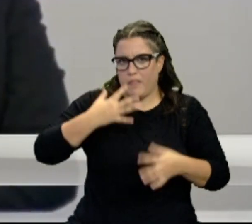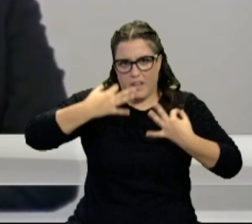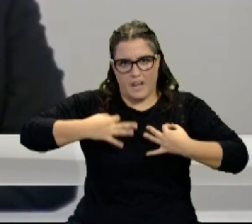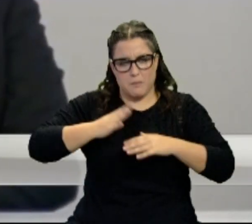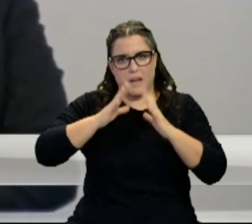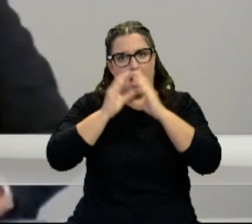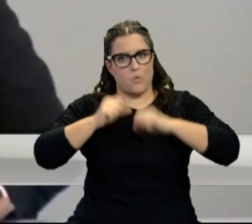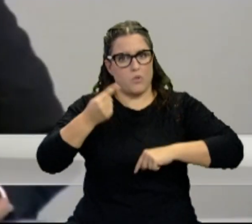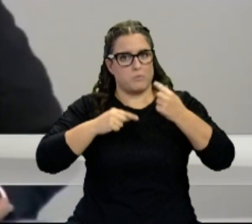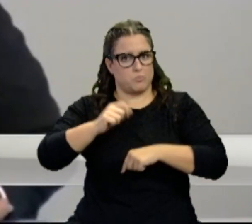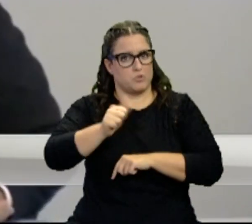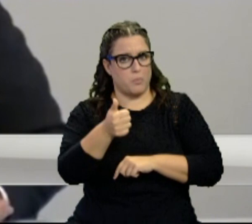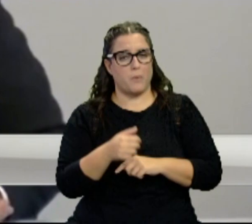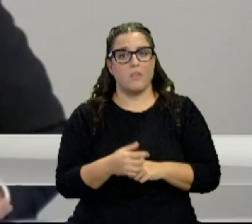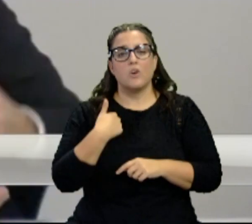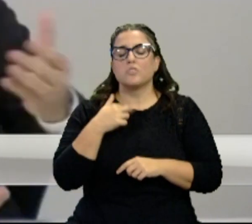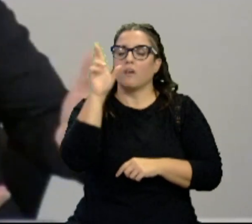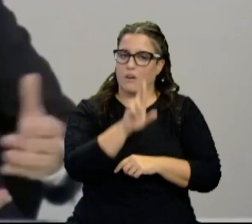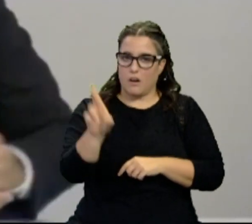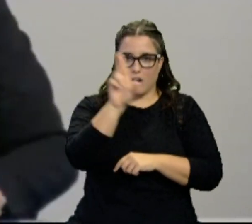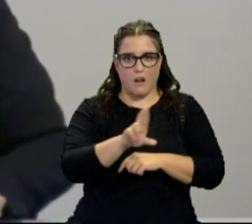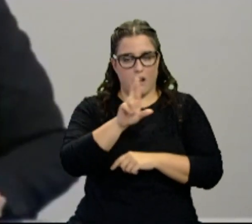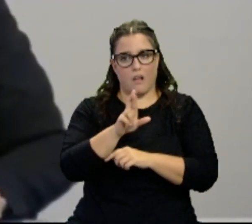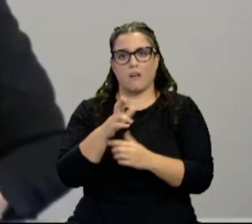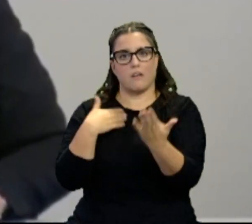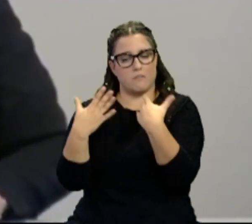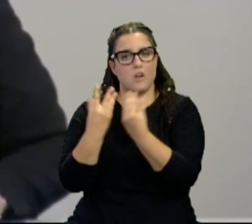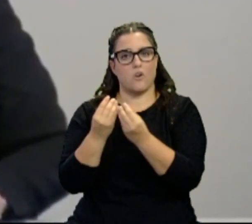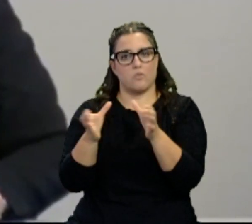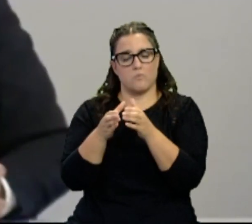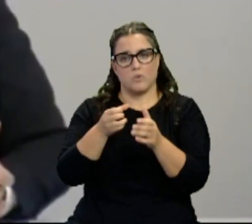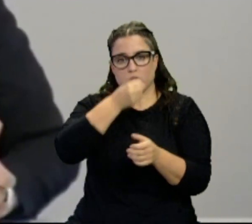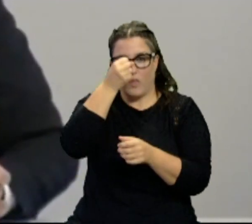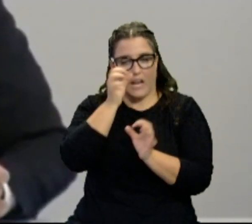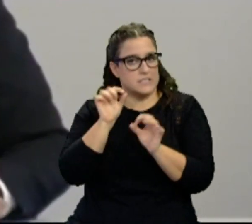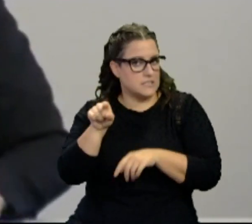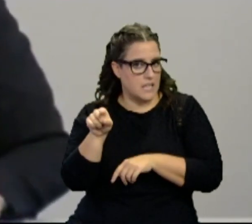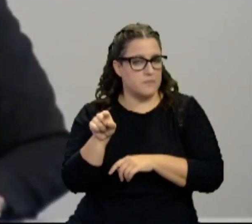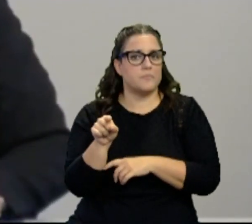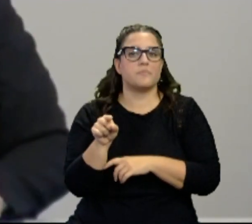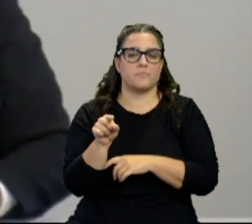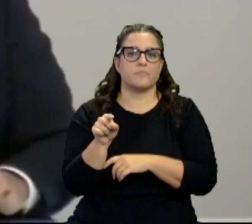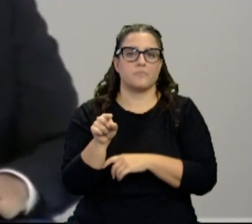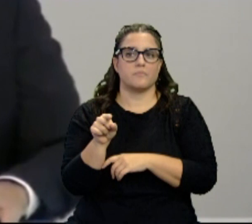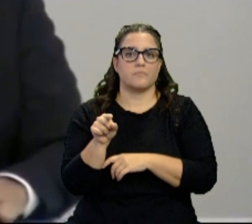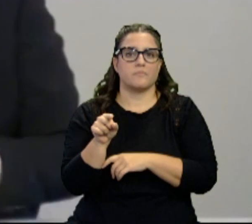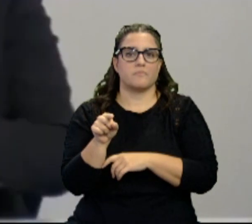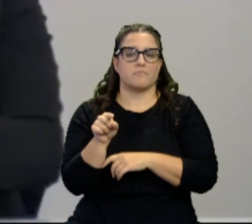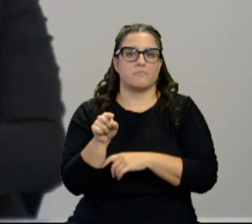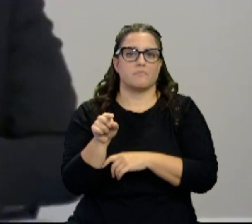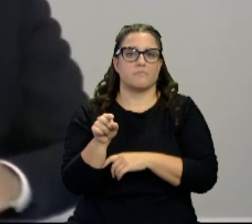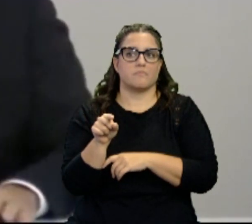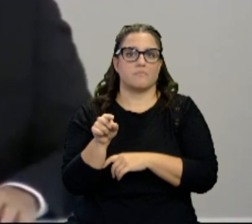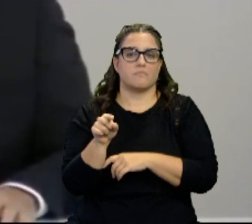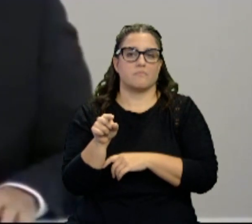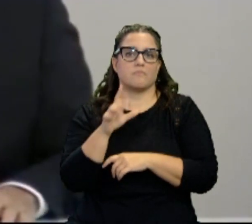un presupuesto. Voy a seguir insistiendo ante el Partido Socialista, especialmente a la vista de